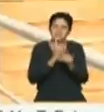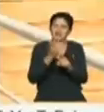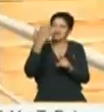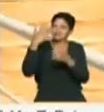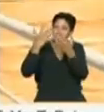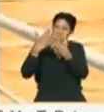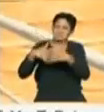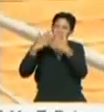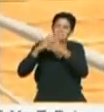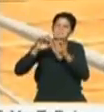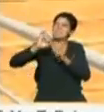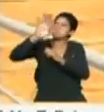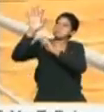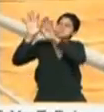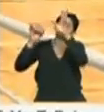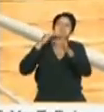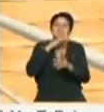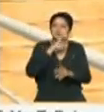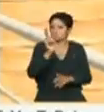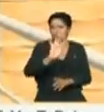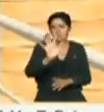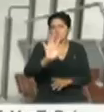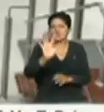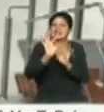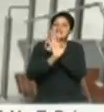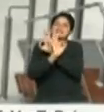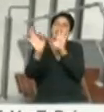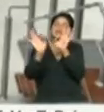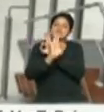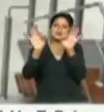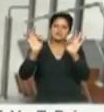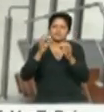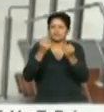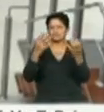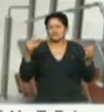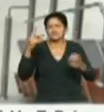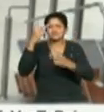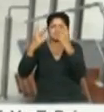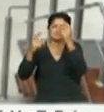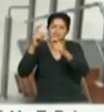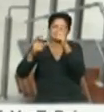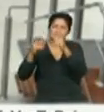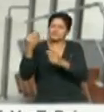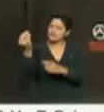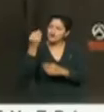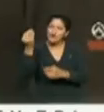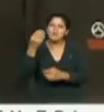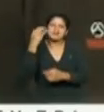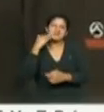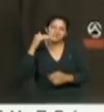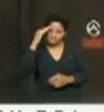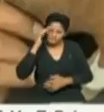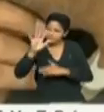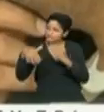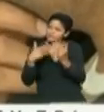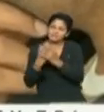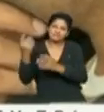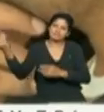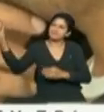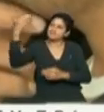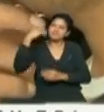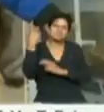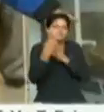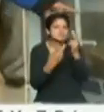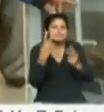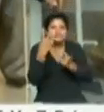35 mil toneladas de CO2 al año y atrayendo a visitantes de todas las edades para aprender en su centro de